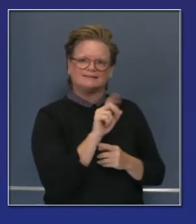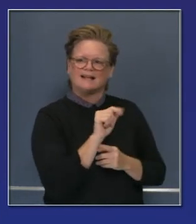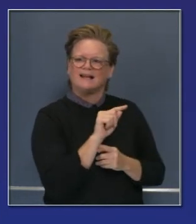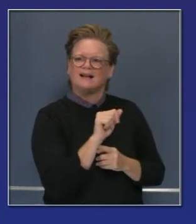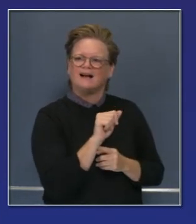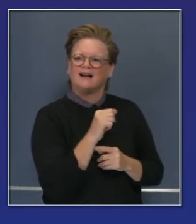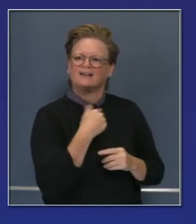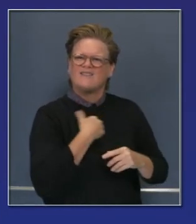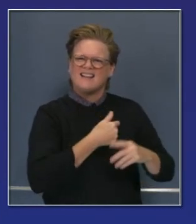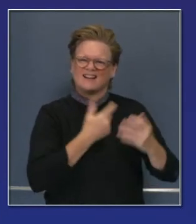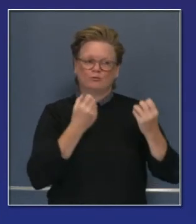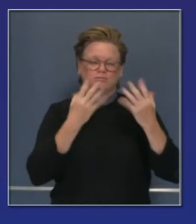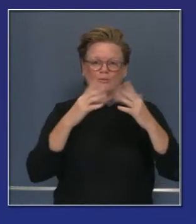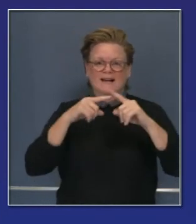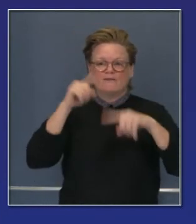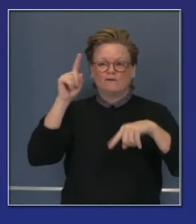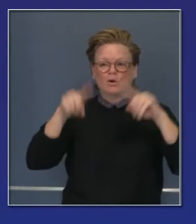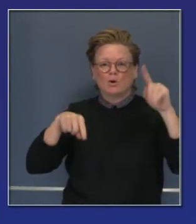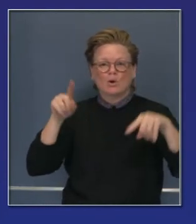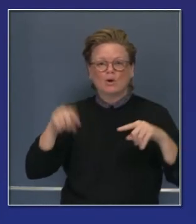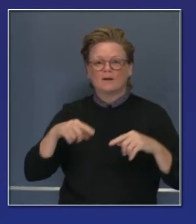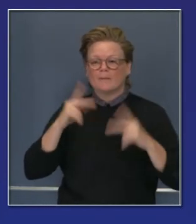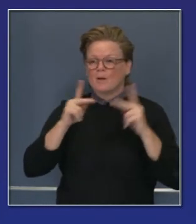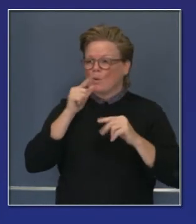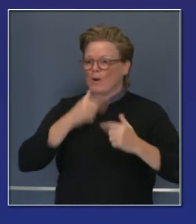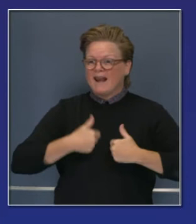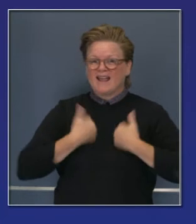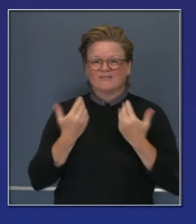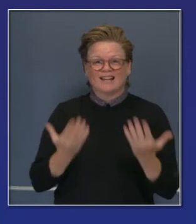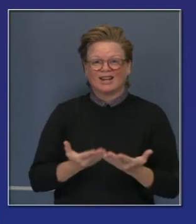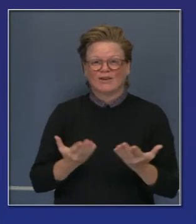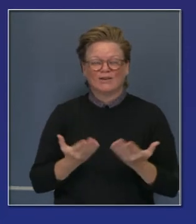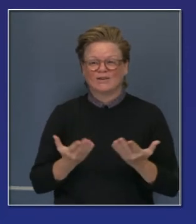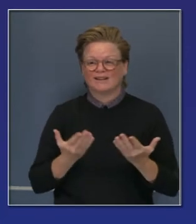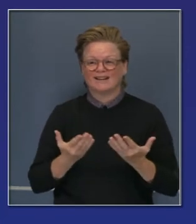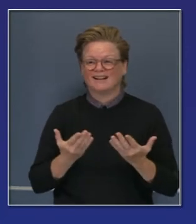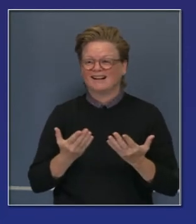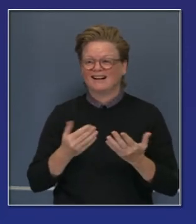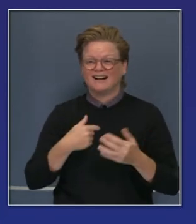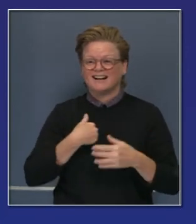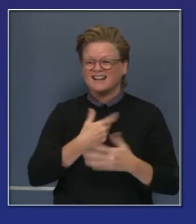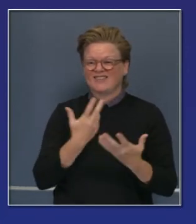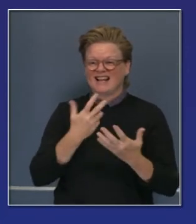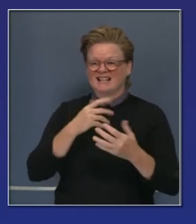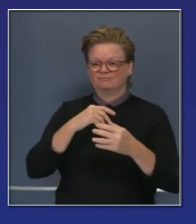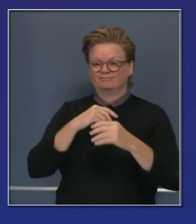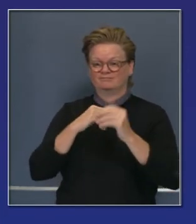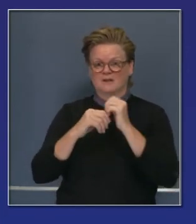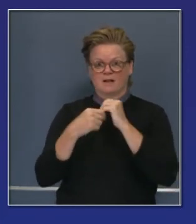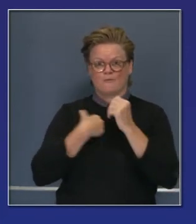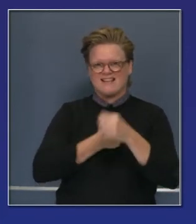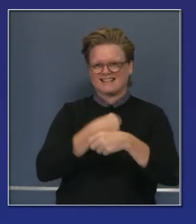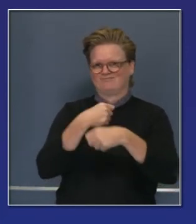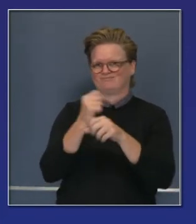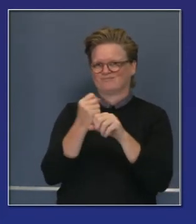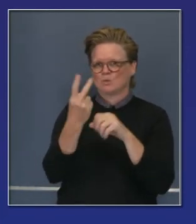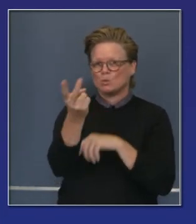estado. Así que quiero proporcionar dos anuncios públicos que